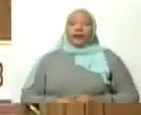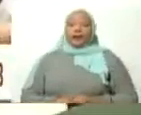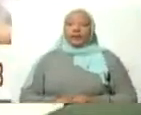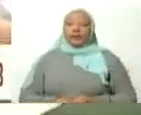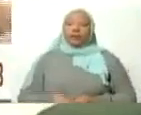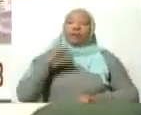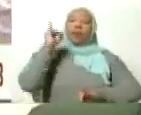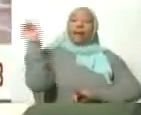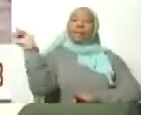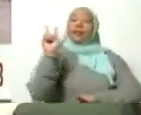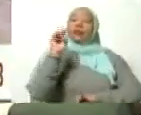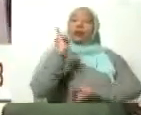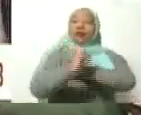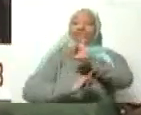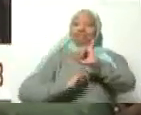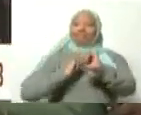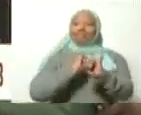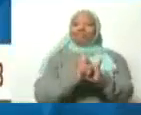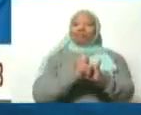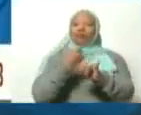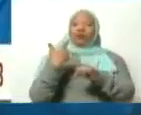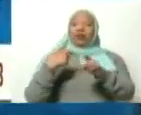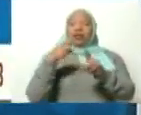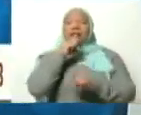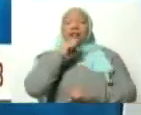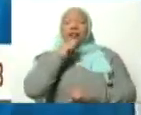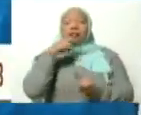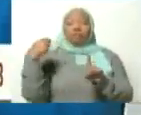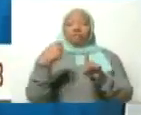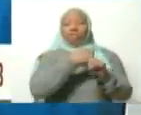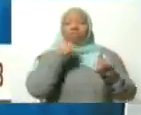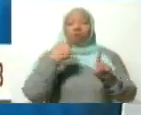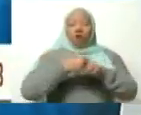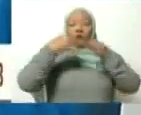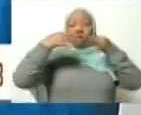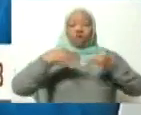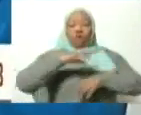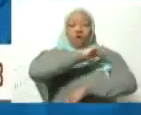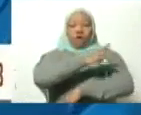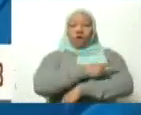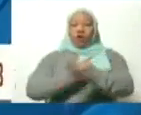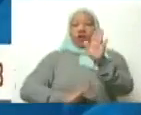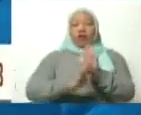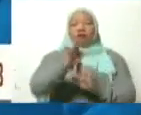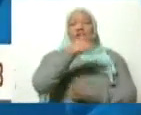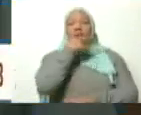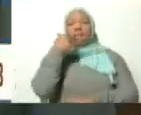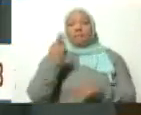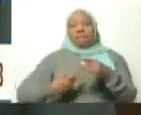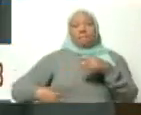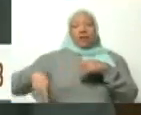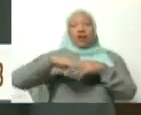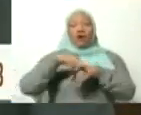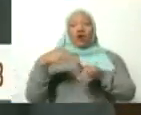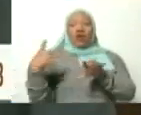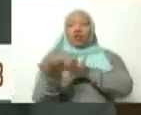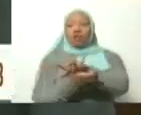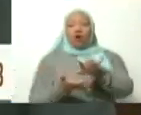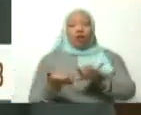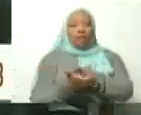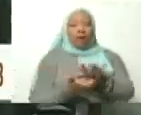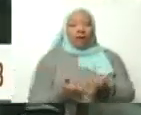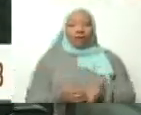bloqueada, pero la Venezuela invencible y digna para superarse ante las peores dificultades.